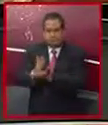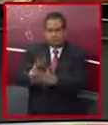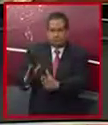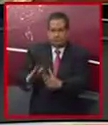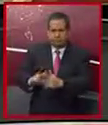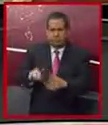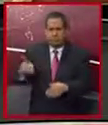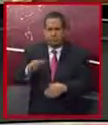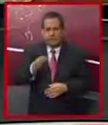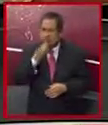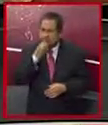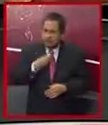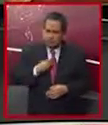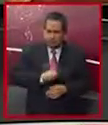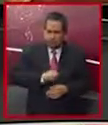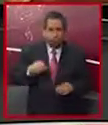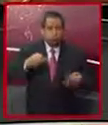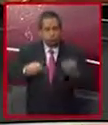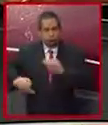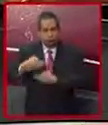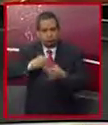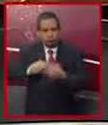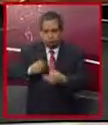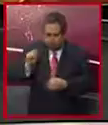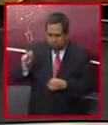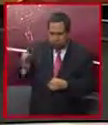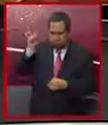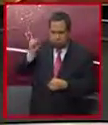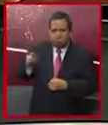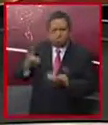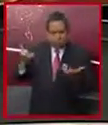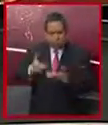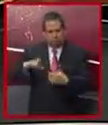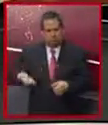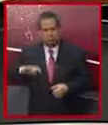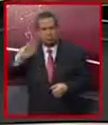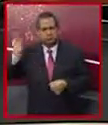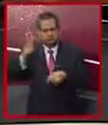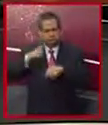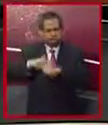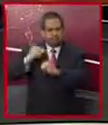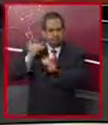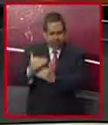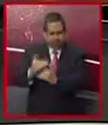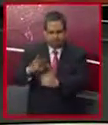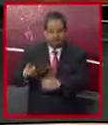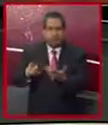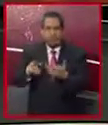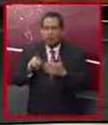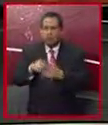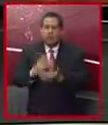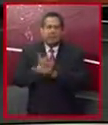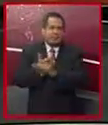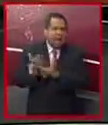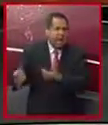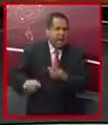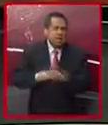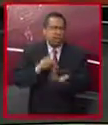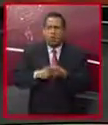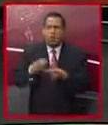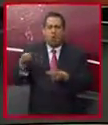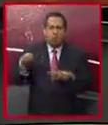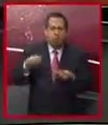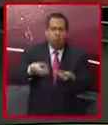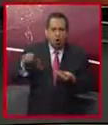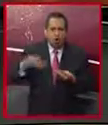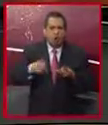dice apretémonos el cinturón, todos, pero no se aprieta el gobierno federal el cinturón. Ni en el tema de salarios, ni en el tema de bonos, ni en